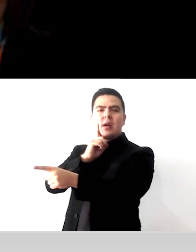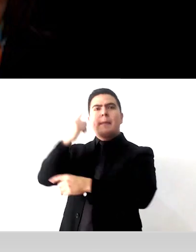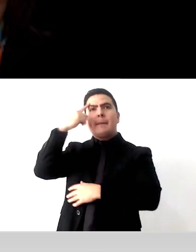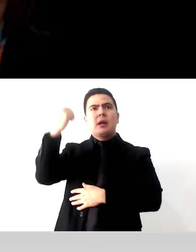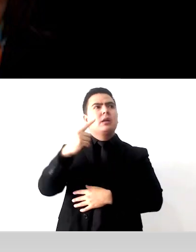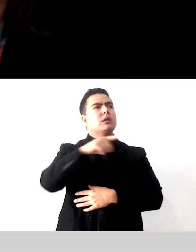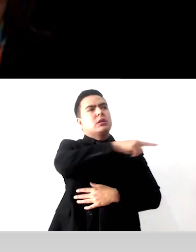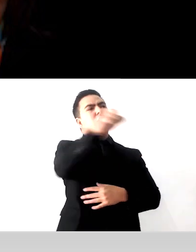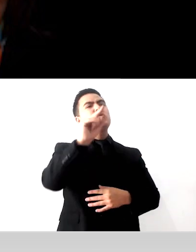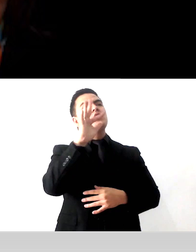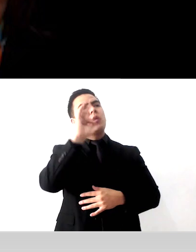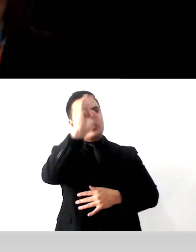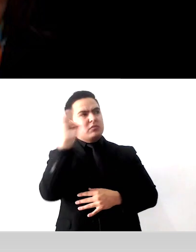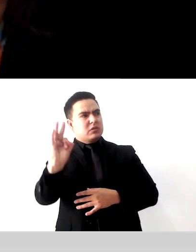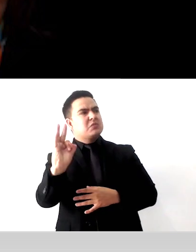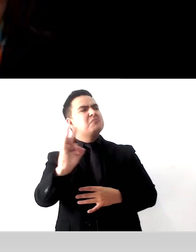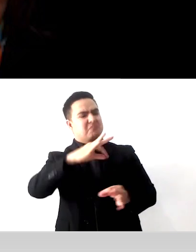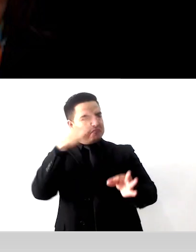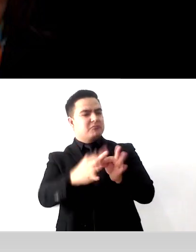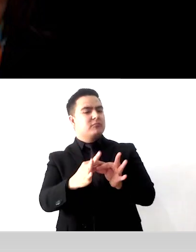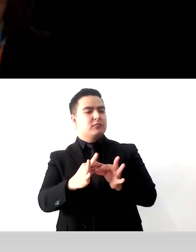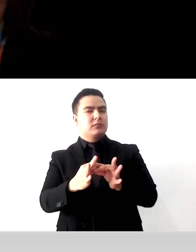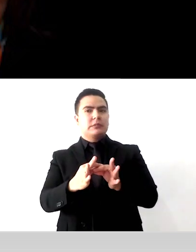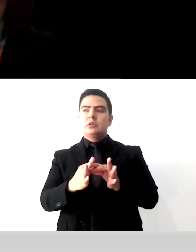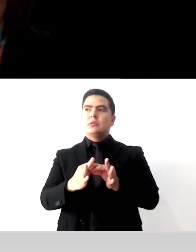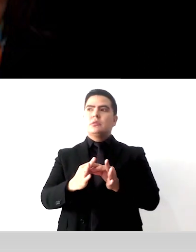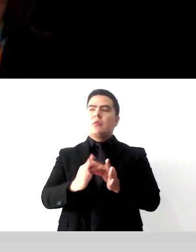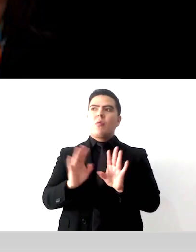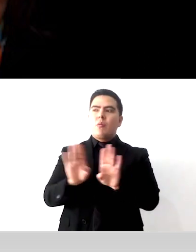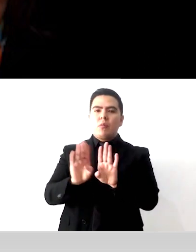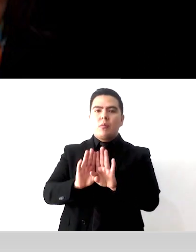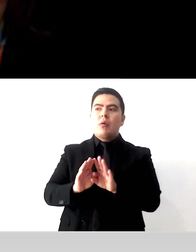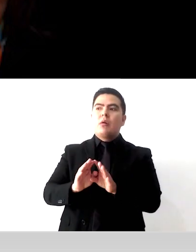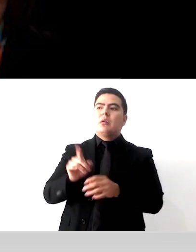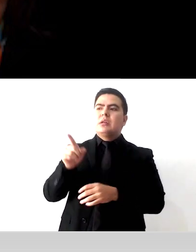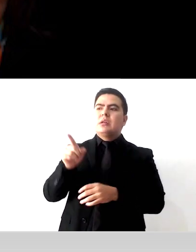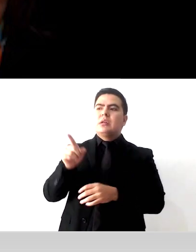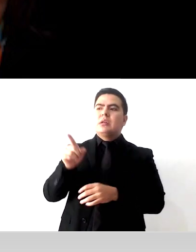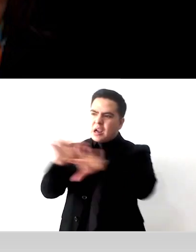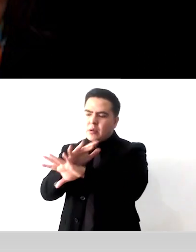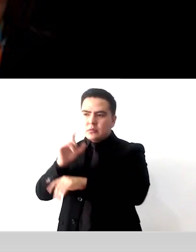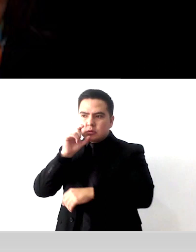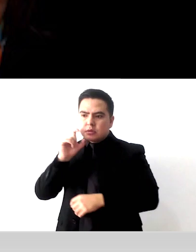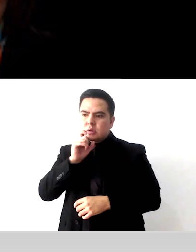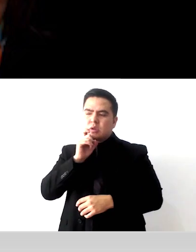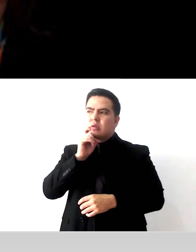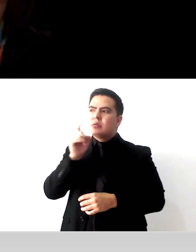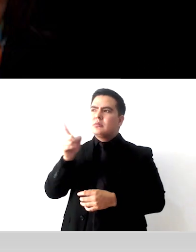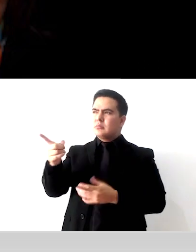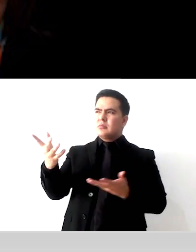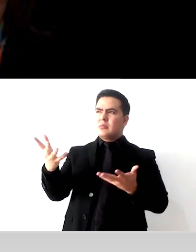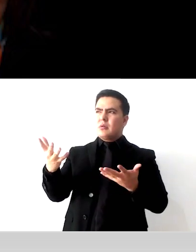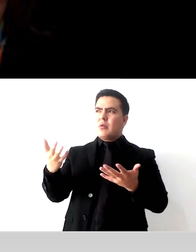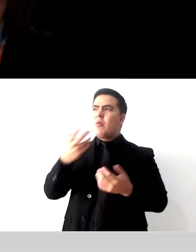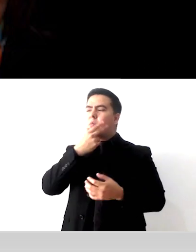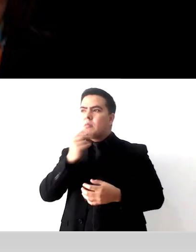paridad, el registro paritario, el 50%, y también como supuesta